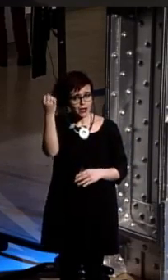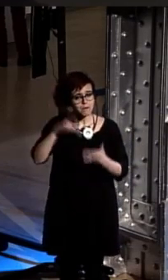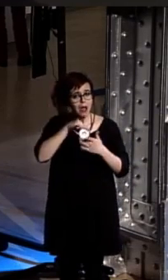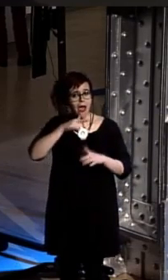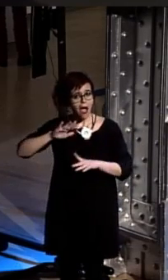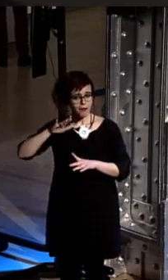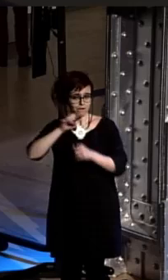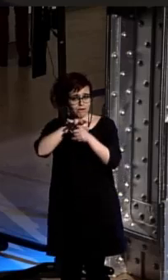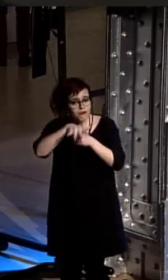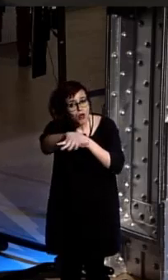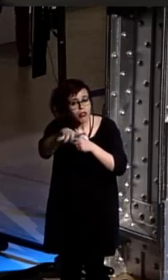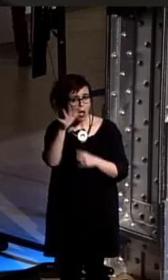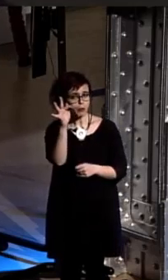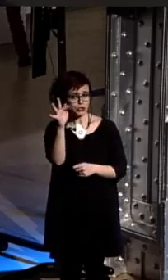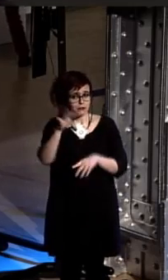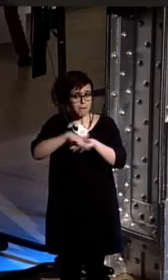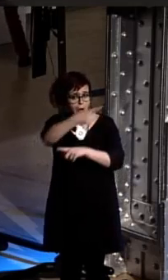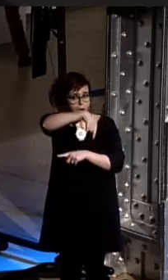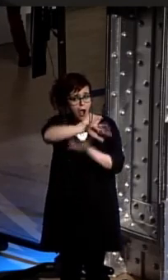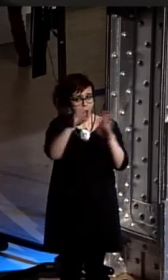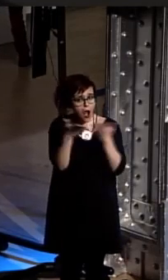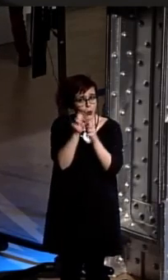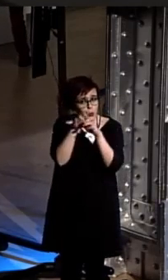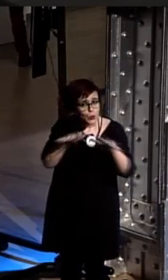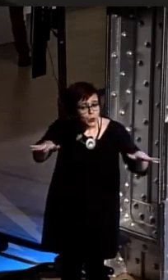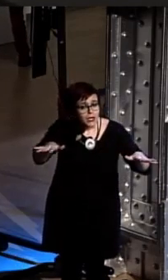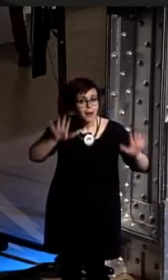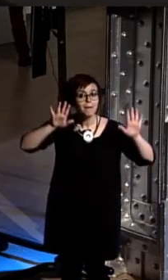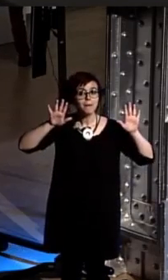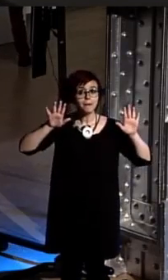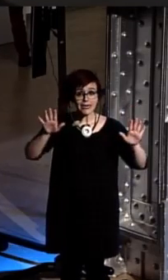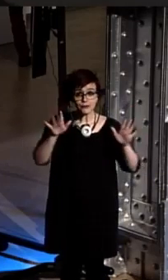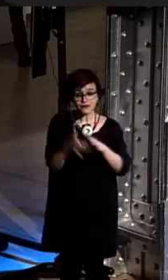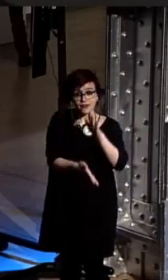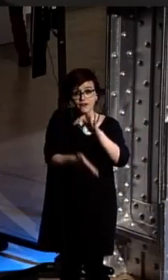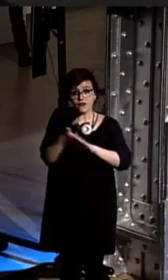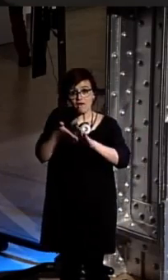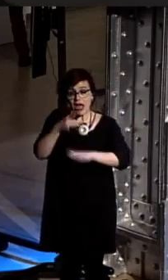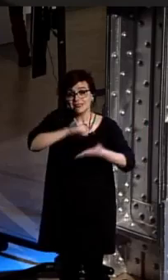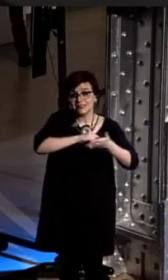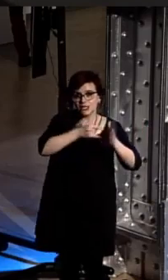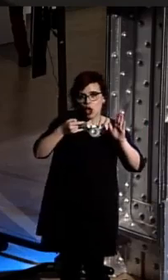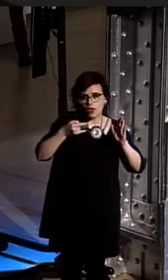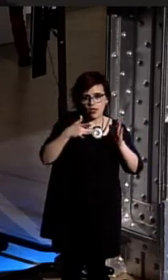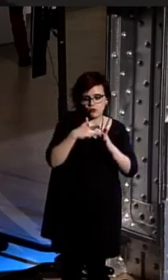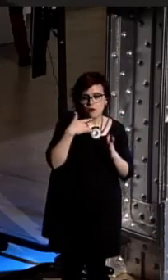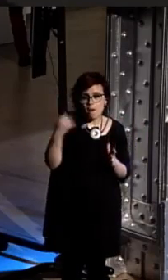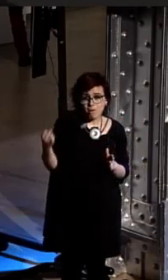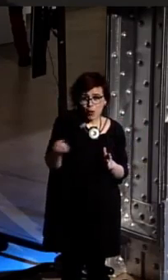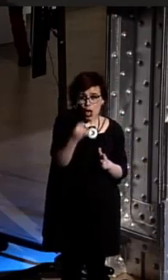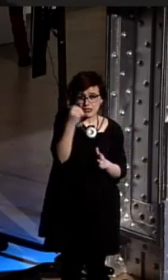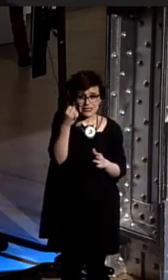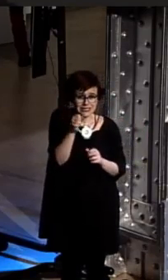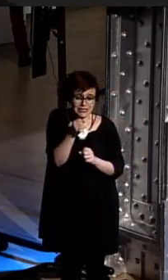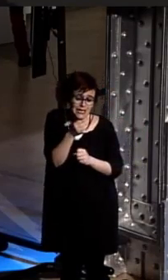impacto positivo en todos nosotros. Pero está claro que conforme desarrollamos tecnología que es cada vez más potente,